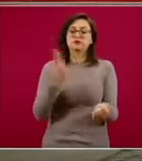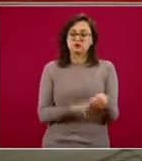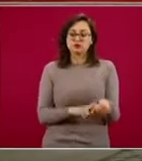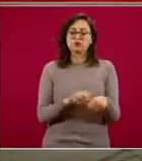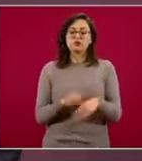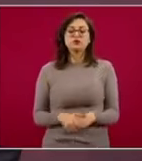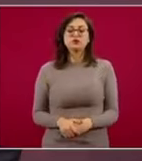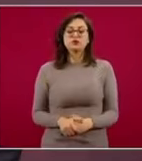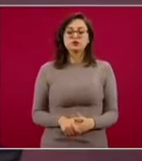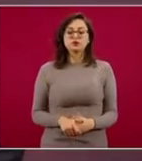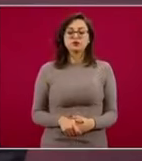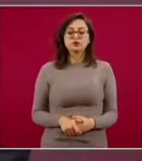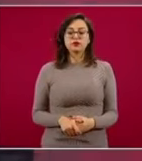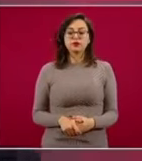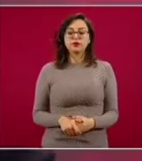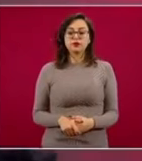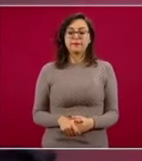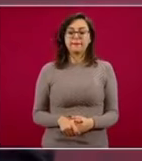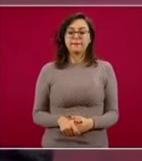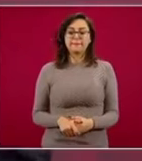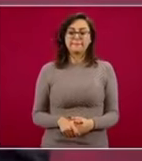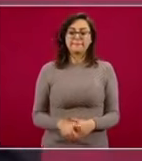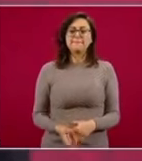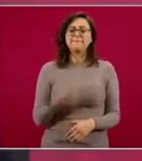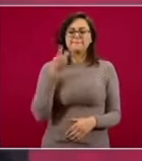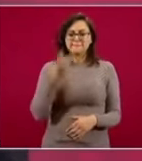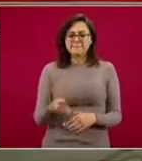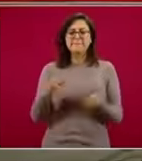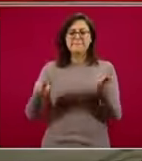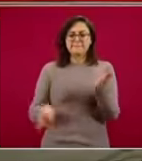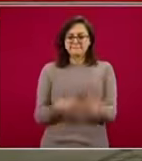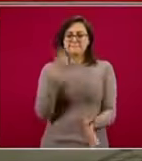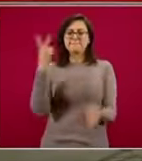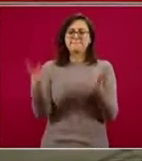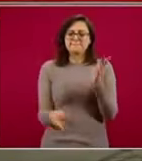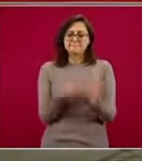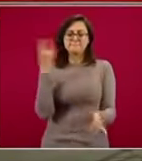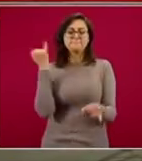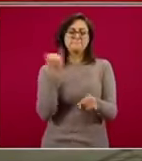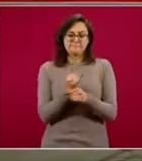ser casos. Entonces, esto lo vamos a estar comentando periódicamente,